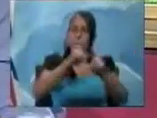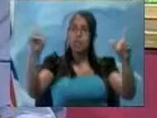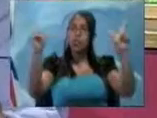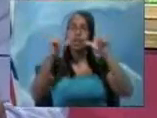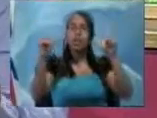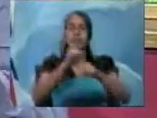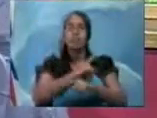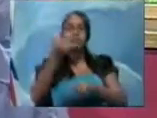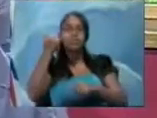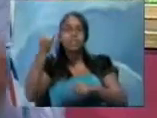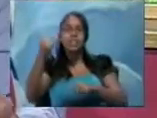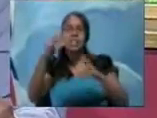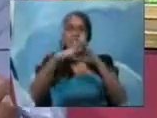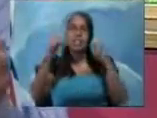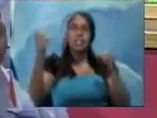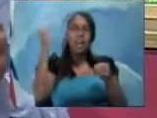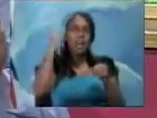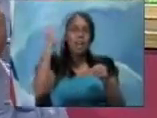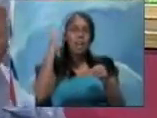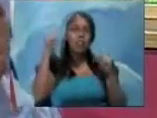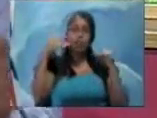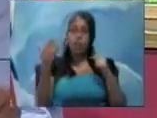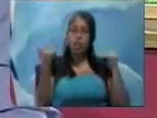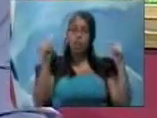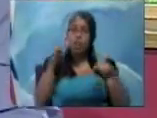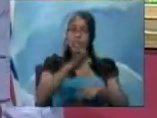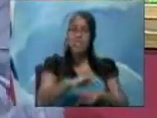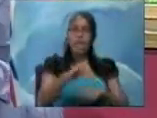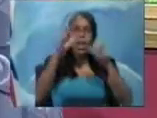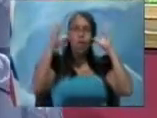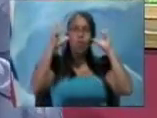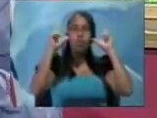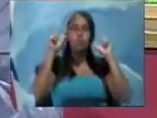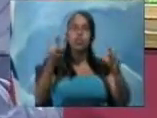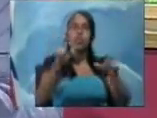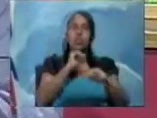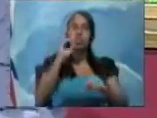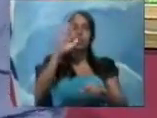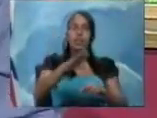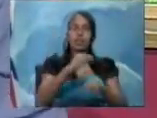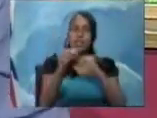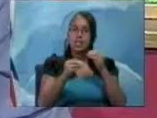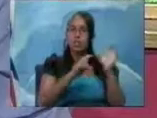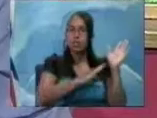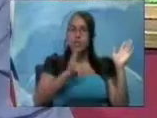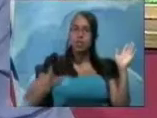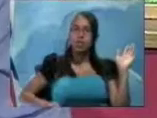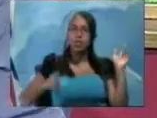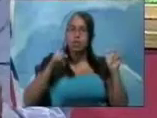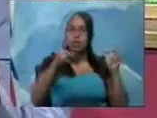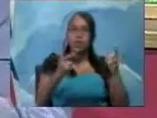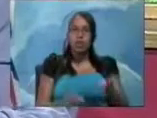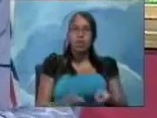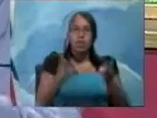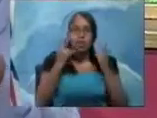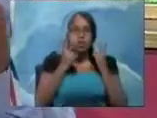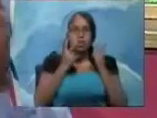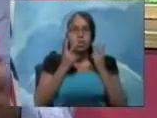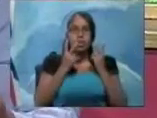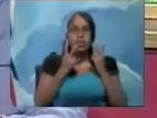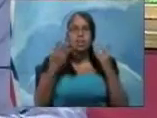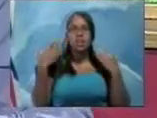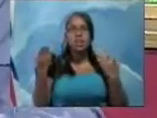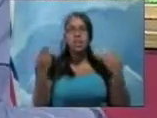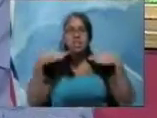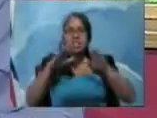televisión a través de esta radio que hoy está sintonizando es lo que está haciendo Cristo en tu vida mire que quizás